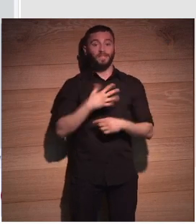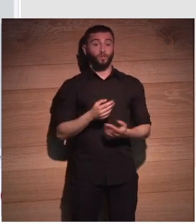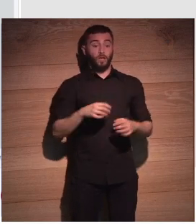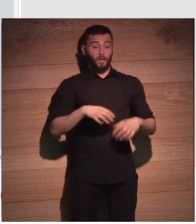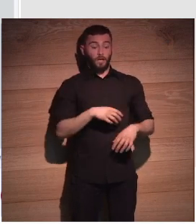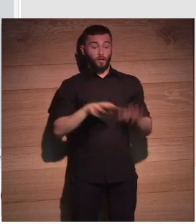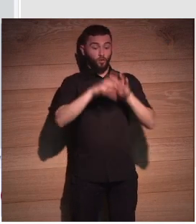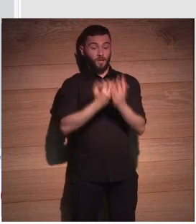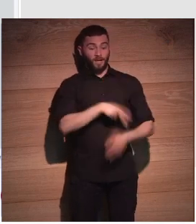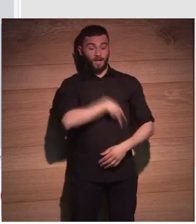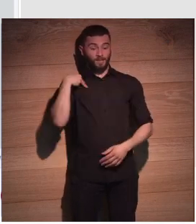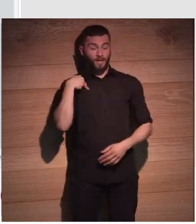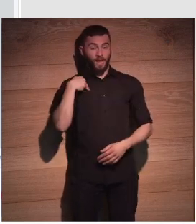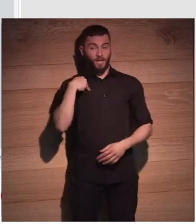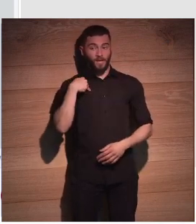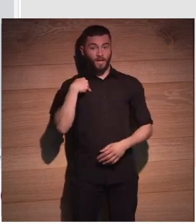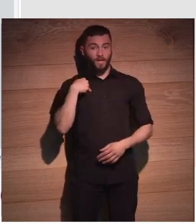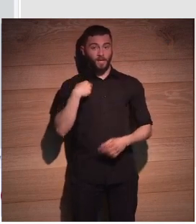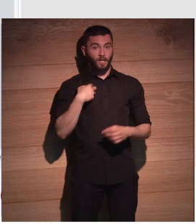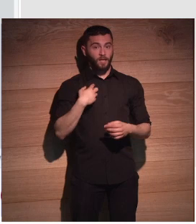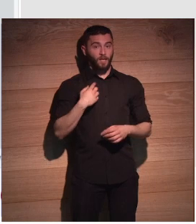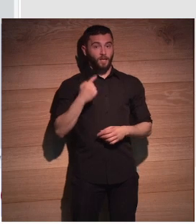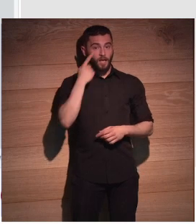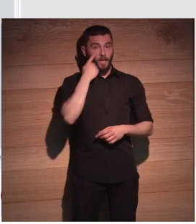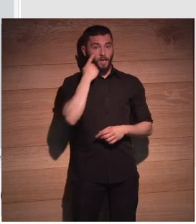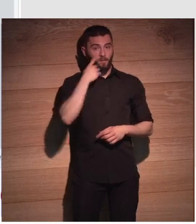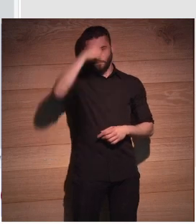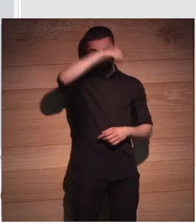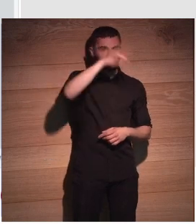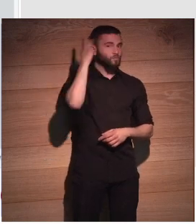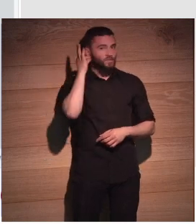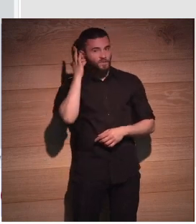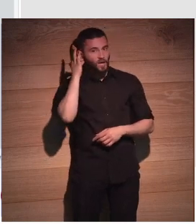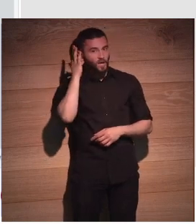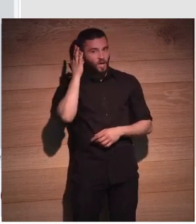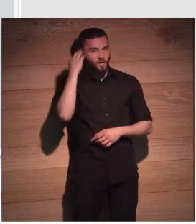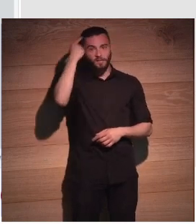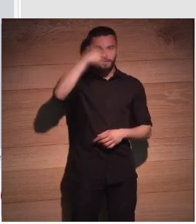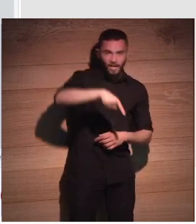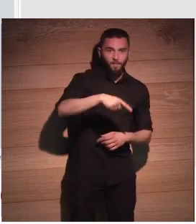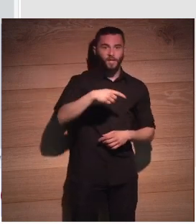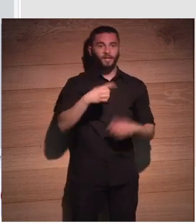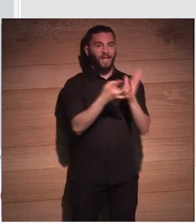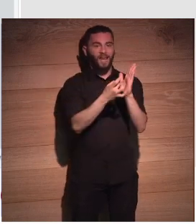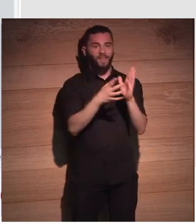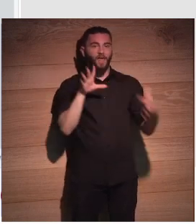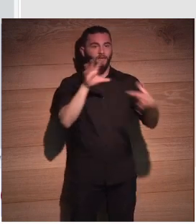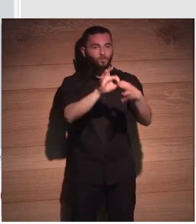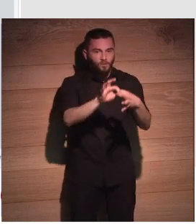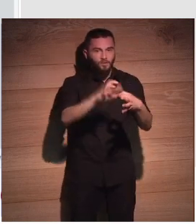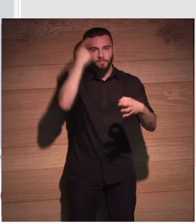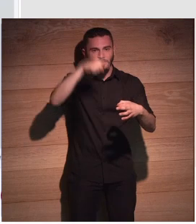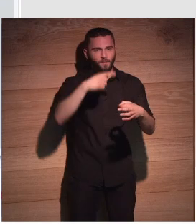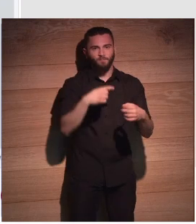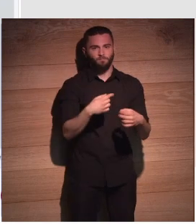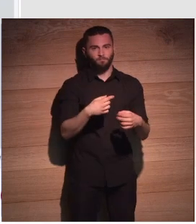general también mide diferencia de género, por ejemplo, mide calidad de la conexión, mide un montón de cosas más. Este